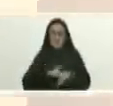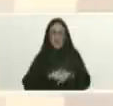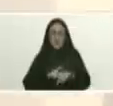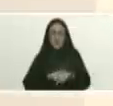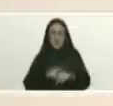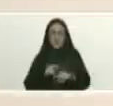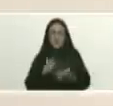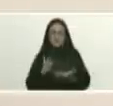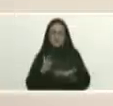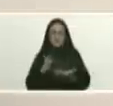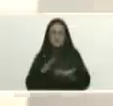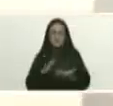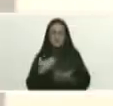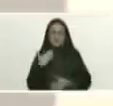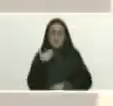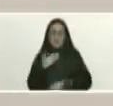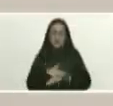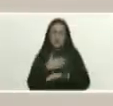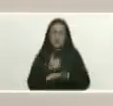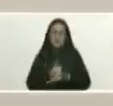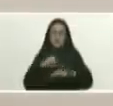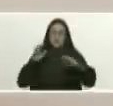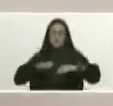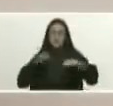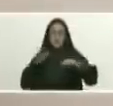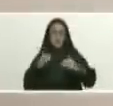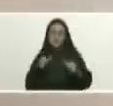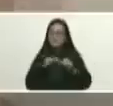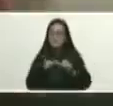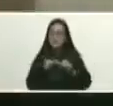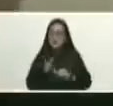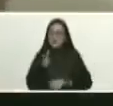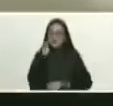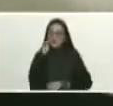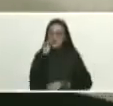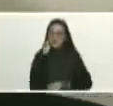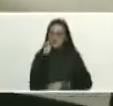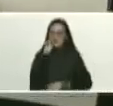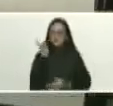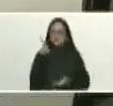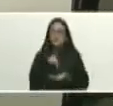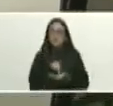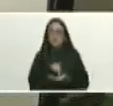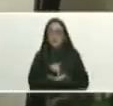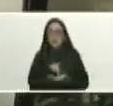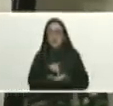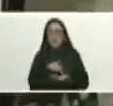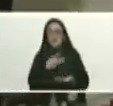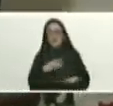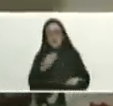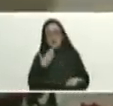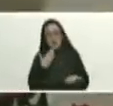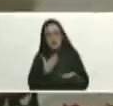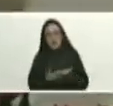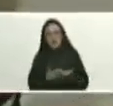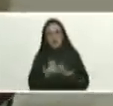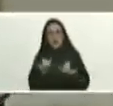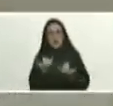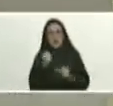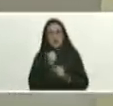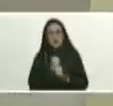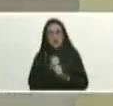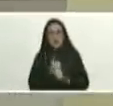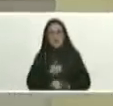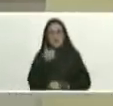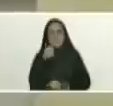la naturaleza, que no hemos dejado de asistir y de sentir su presencia, señor presidente, que aquí han trabajado más